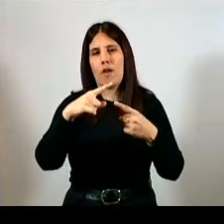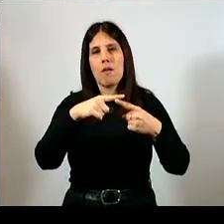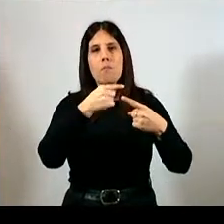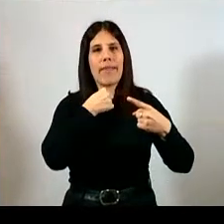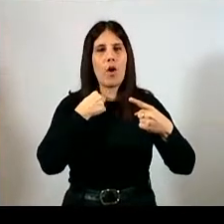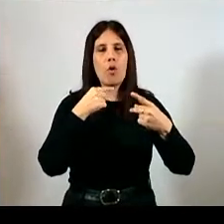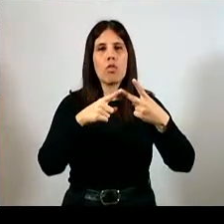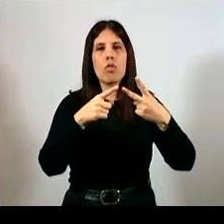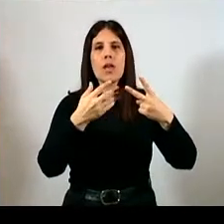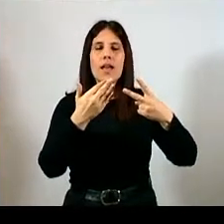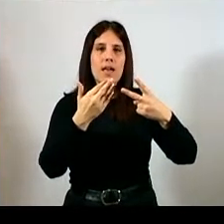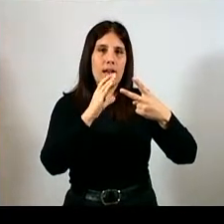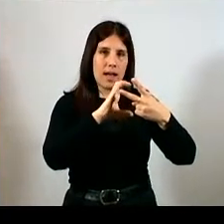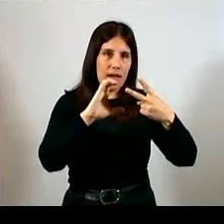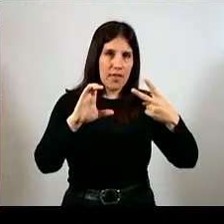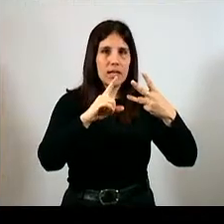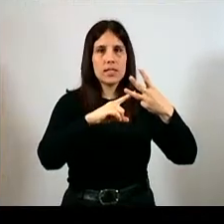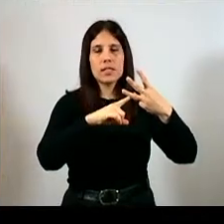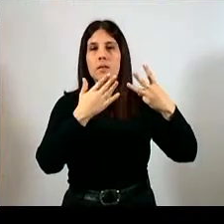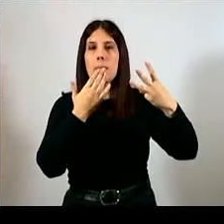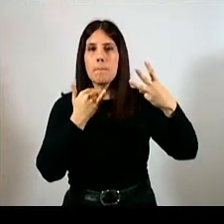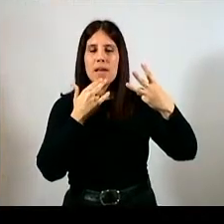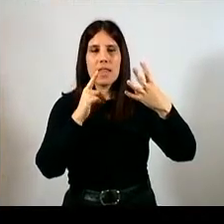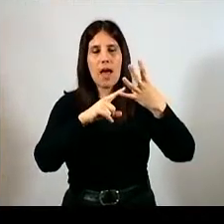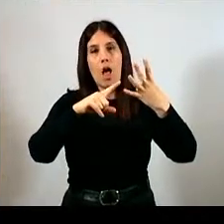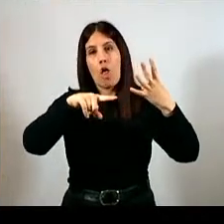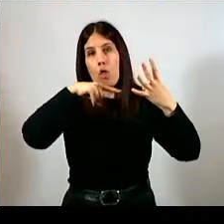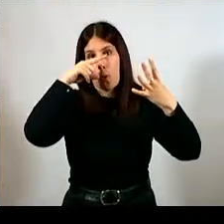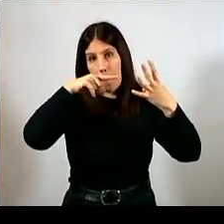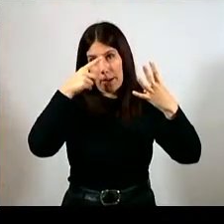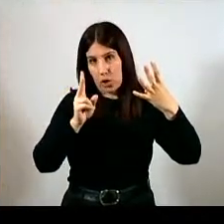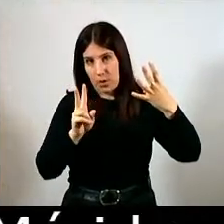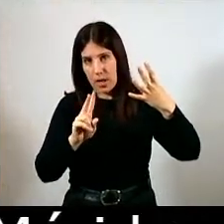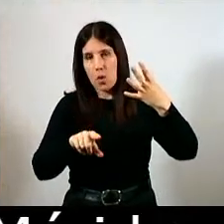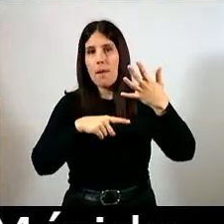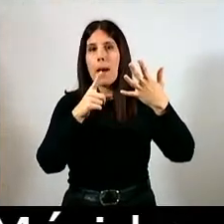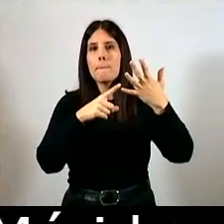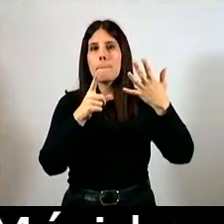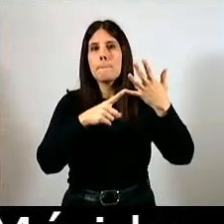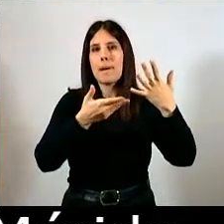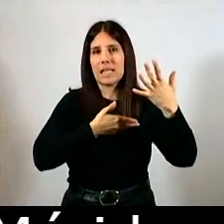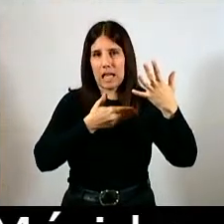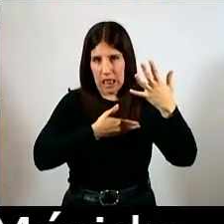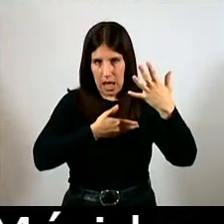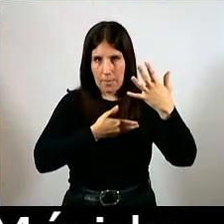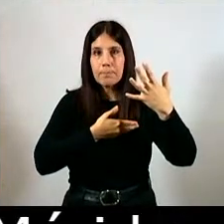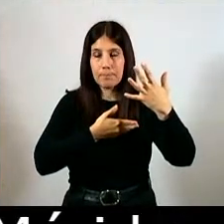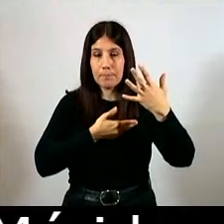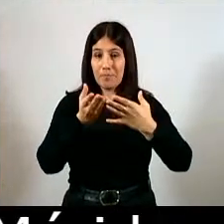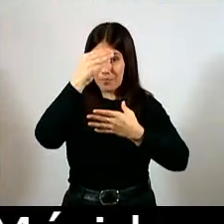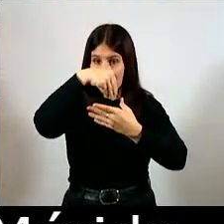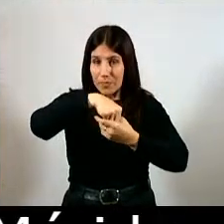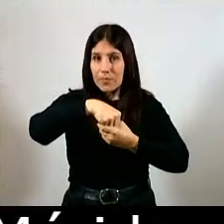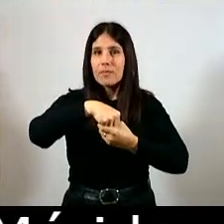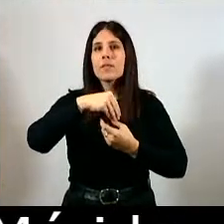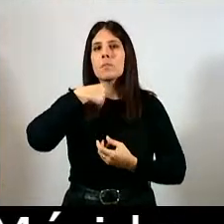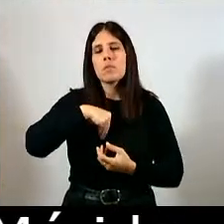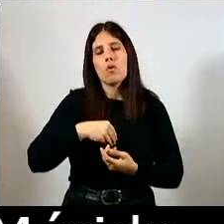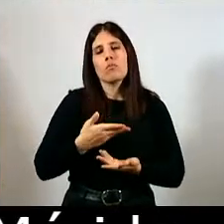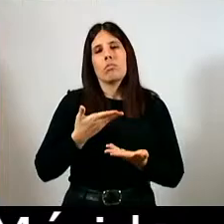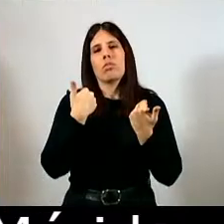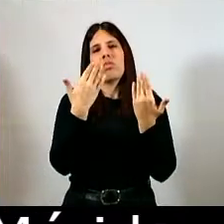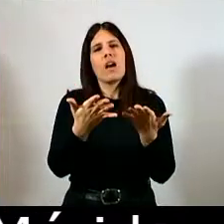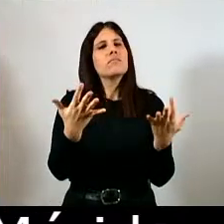Cáceres, Mérida, Don Benito, Villanueva de la Serena y Plasencia. En ellas se presta un servicio profesional